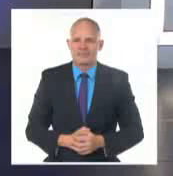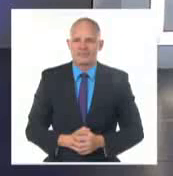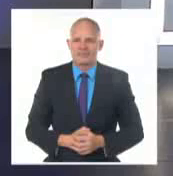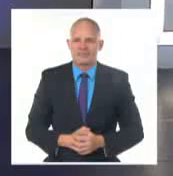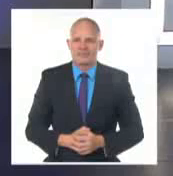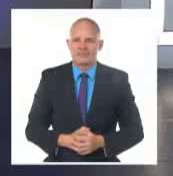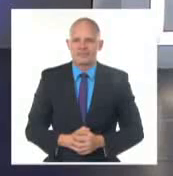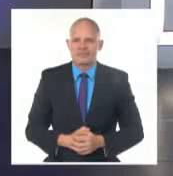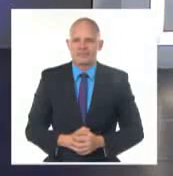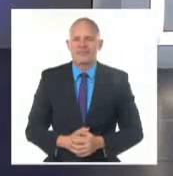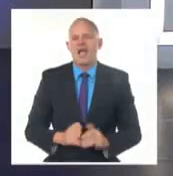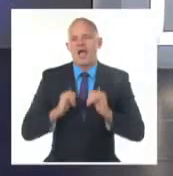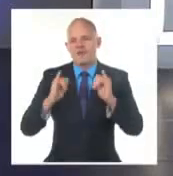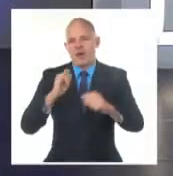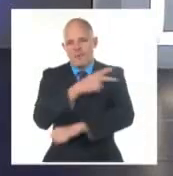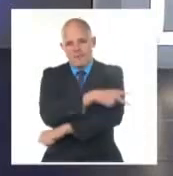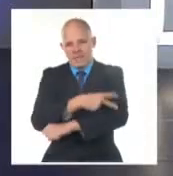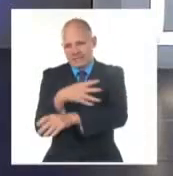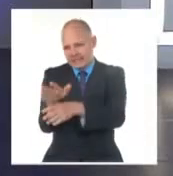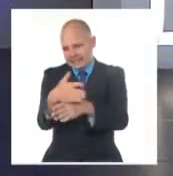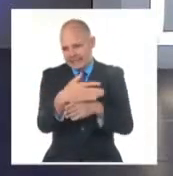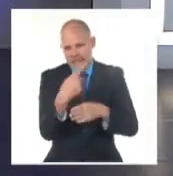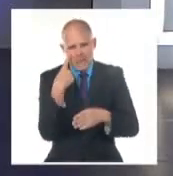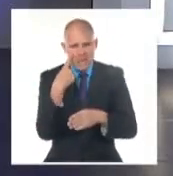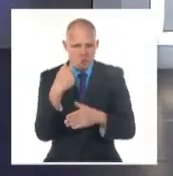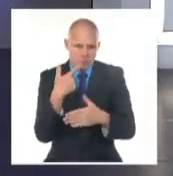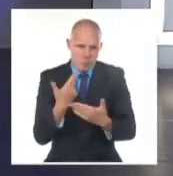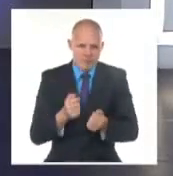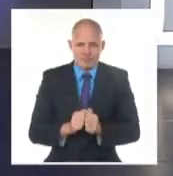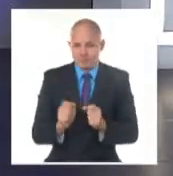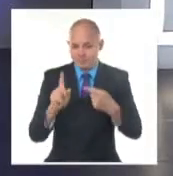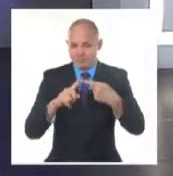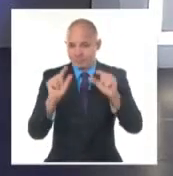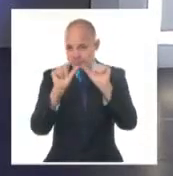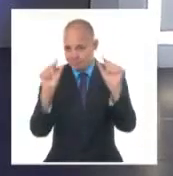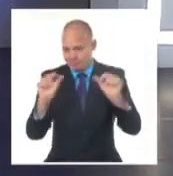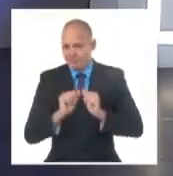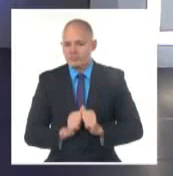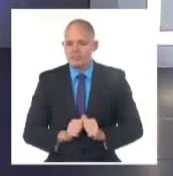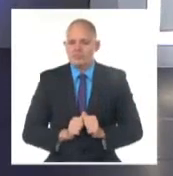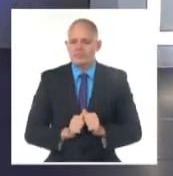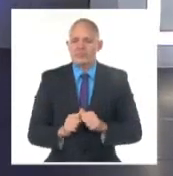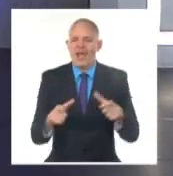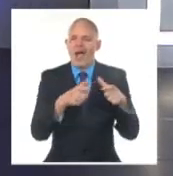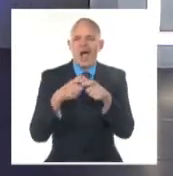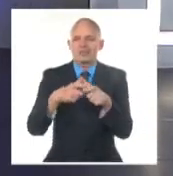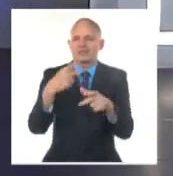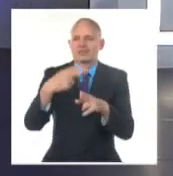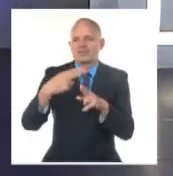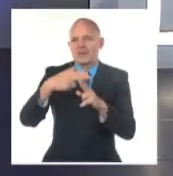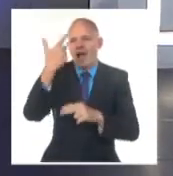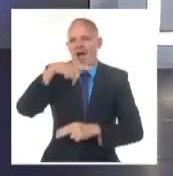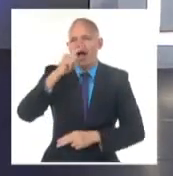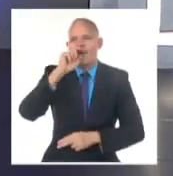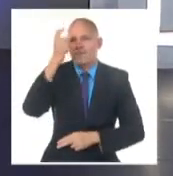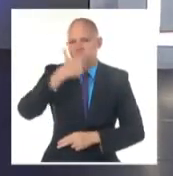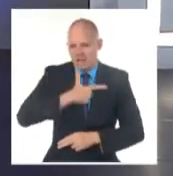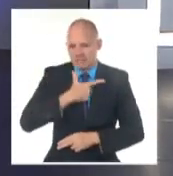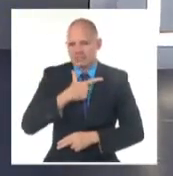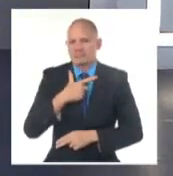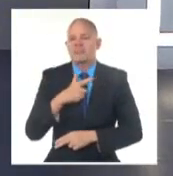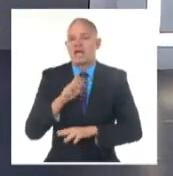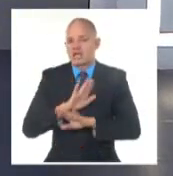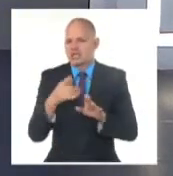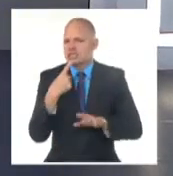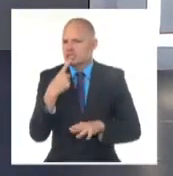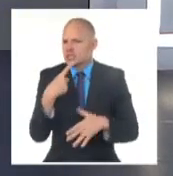Hacemos un balance de lo acontecido más allá de las fronteras cubanas. Los Estados miembros de la Alianza Bolivariana para los Pueblos de Nuestra América, Tratado de Comercio de los Pueblos,